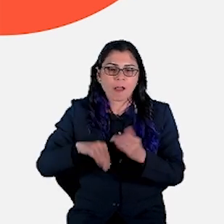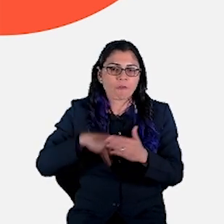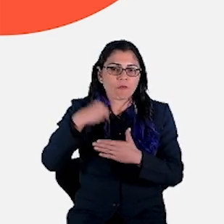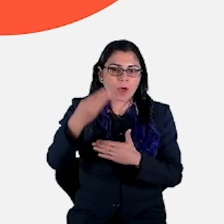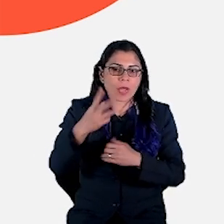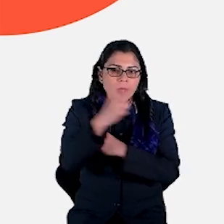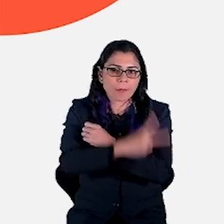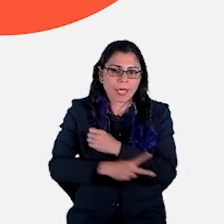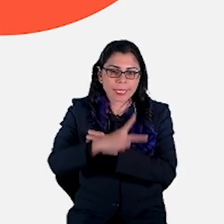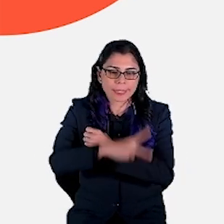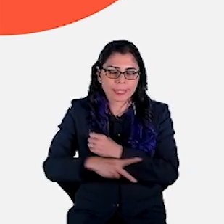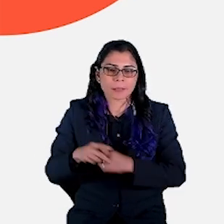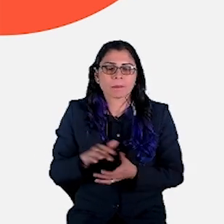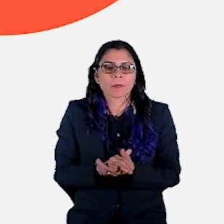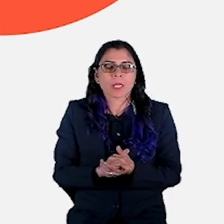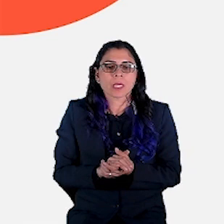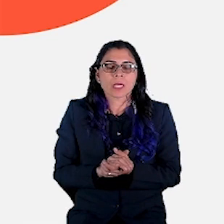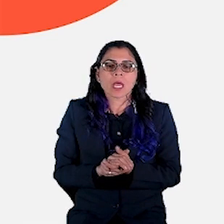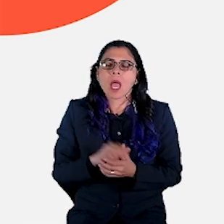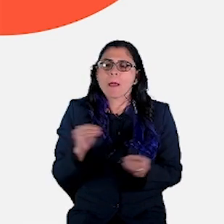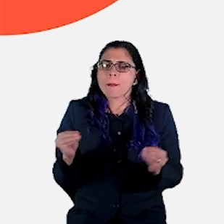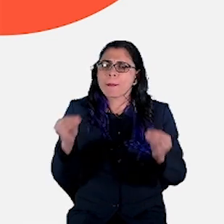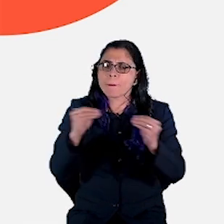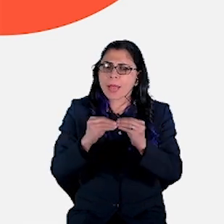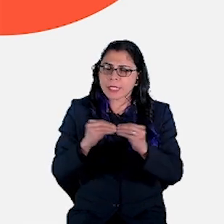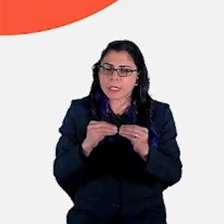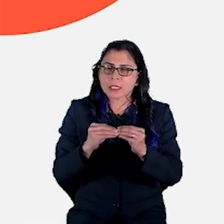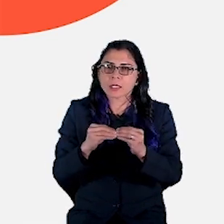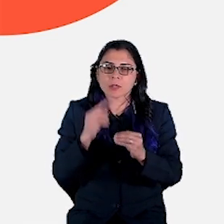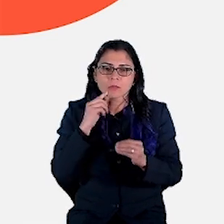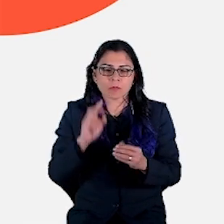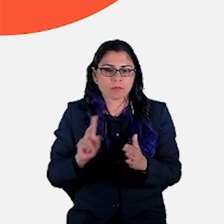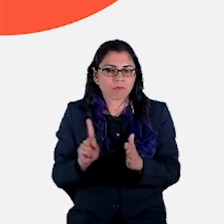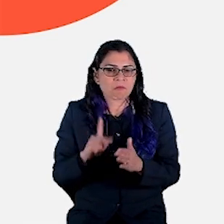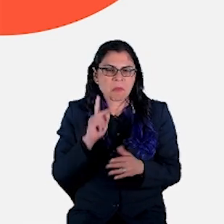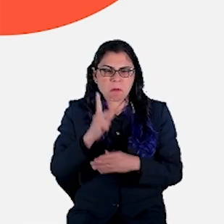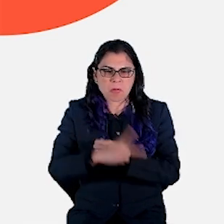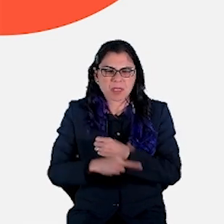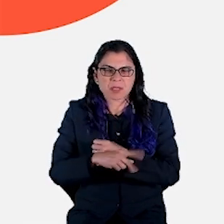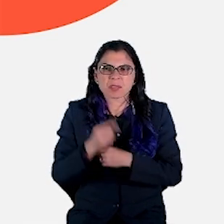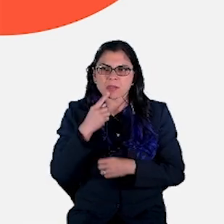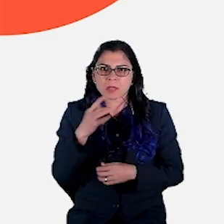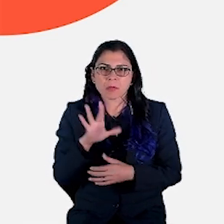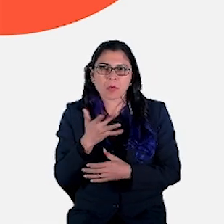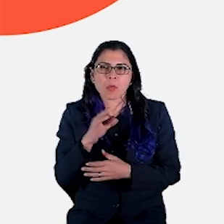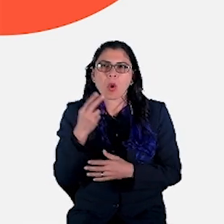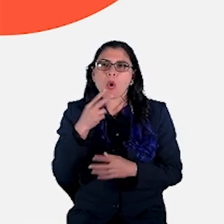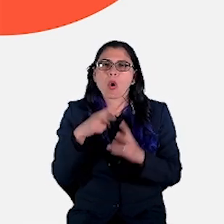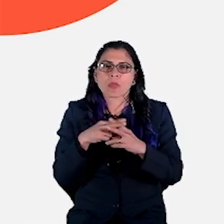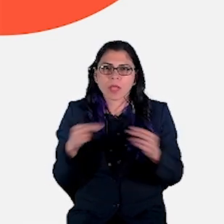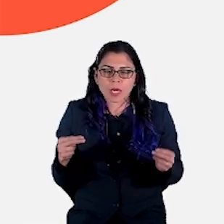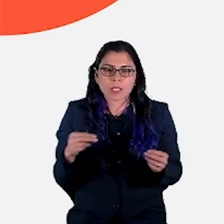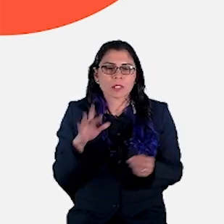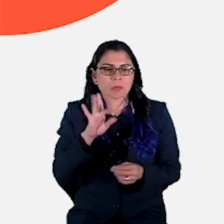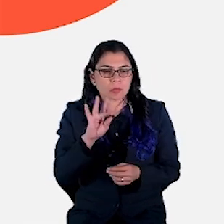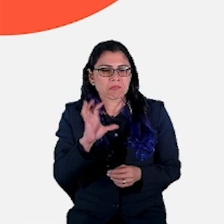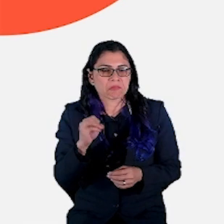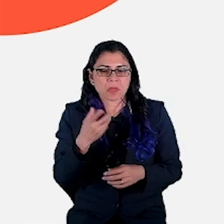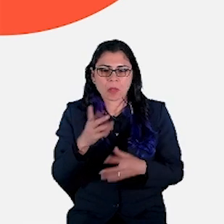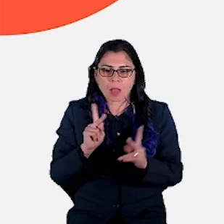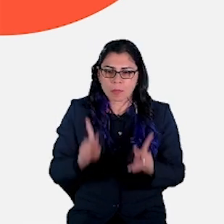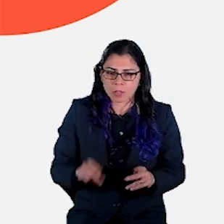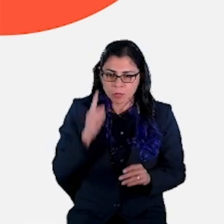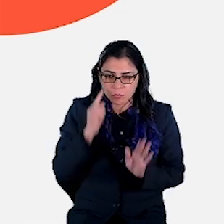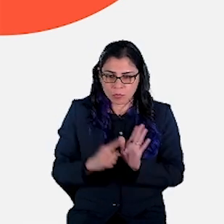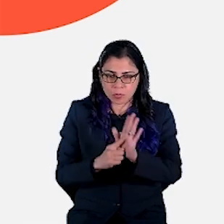país es decir más del 80% de nuestra planta turística hotelera en la ciudad que permite un destino de